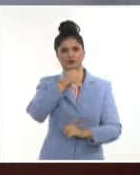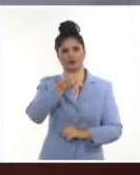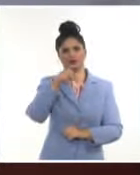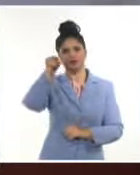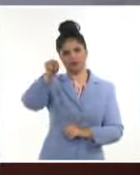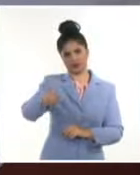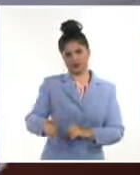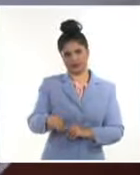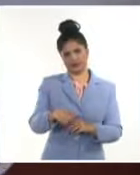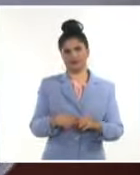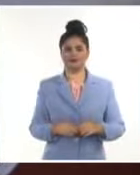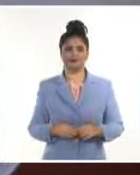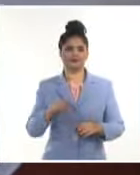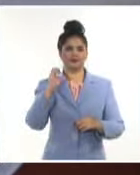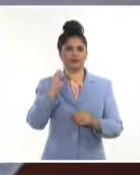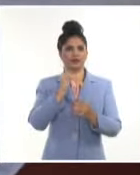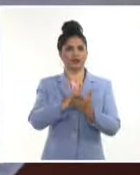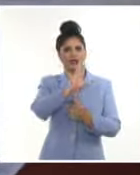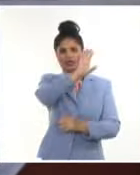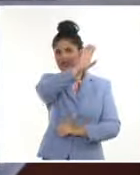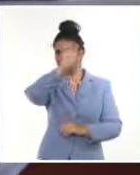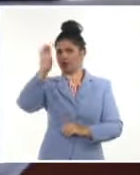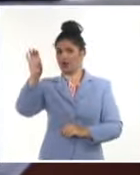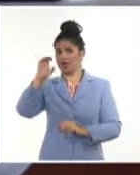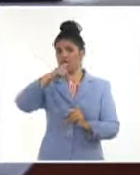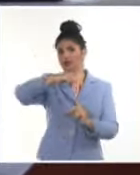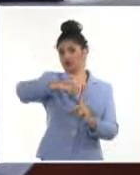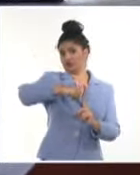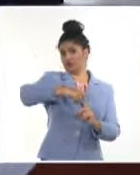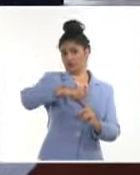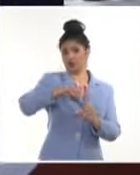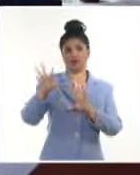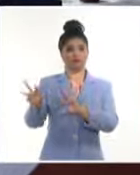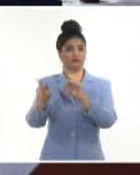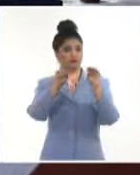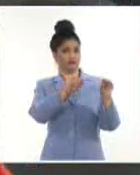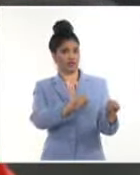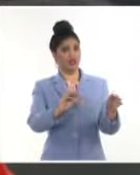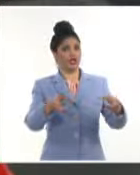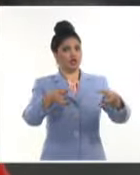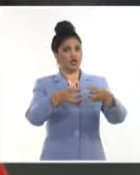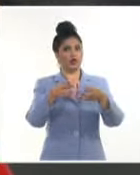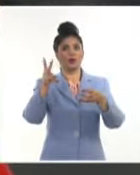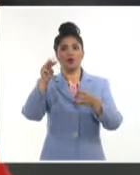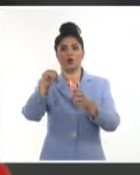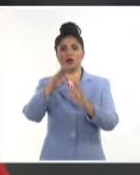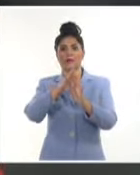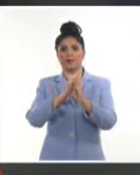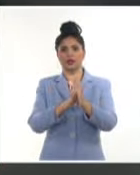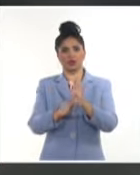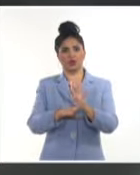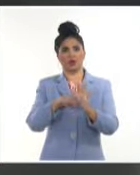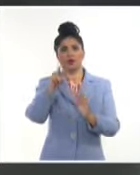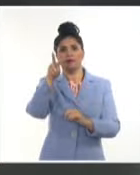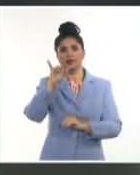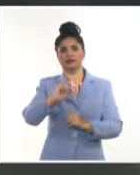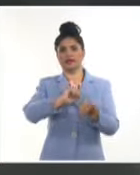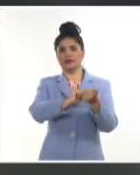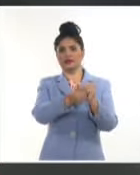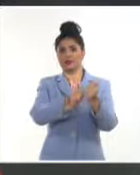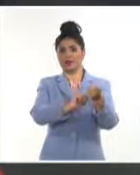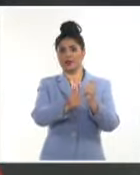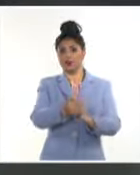La EI de Tulera recibió ayer en sus diferentes instalaciones deportivas a comisionados y metodólogos de los 26 deportes que se practican en